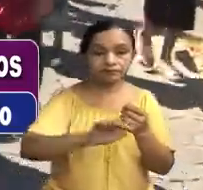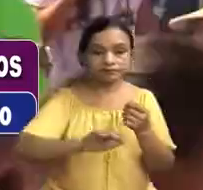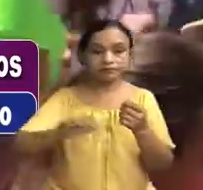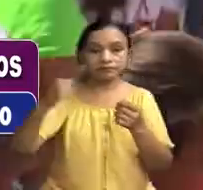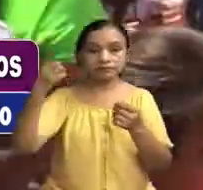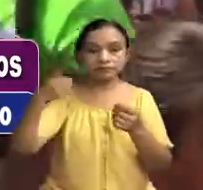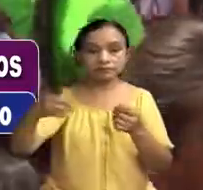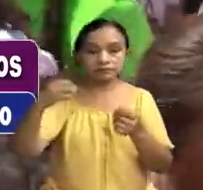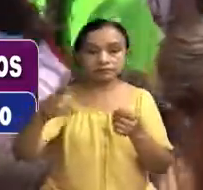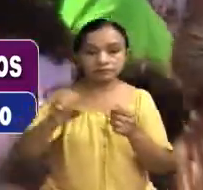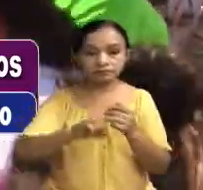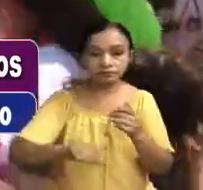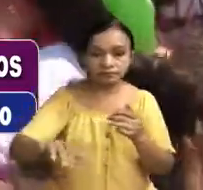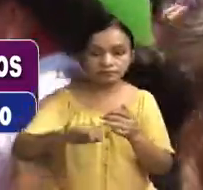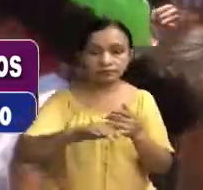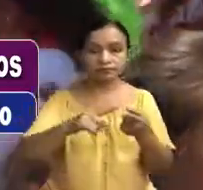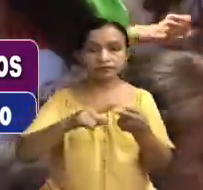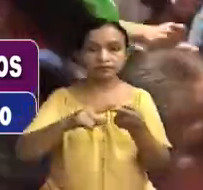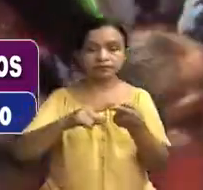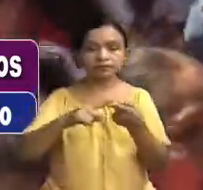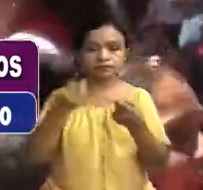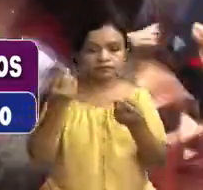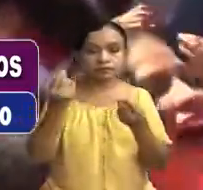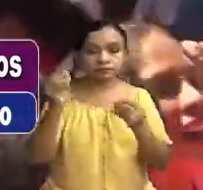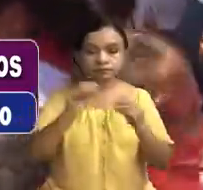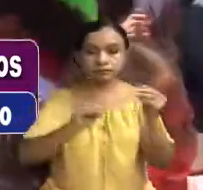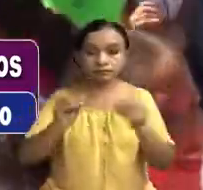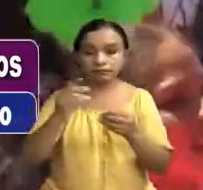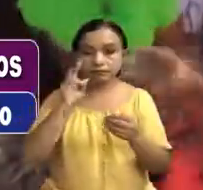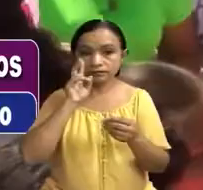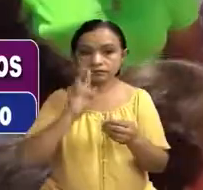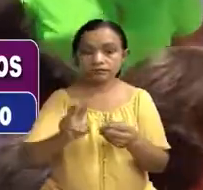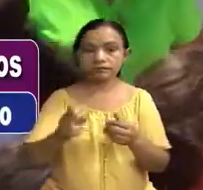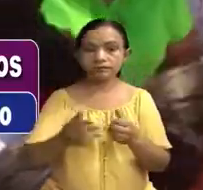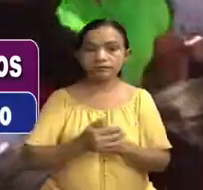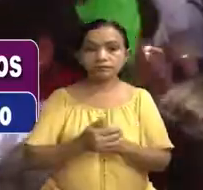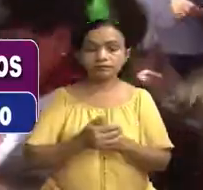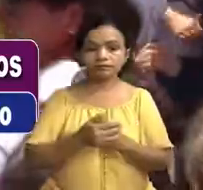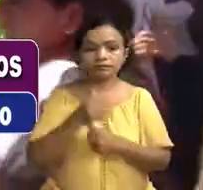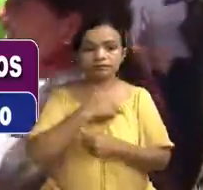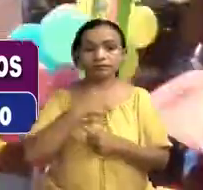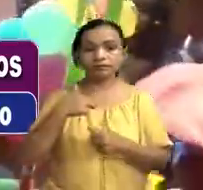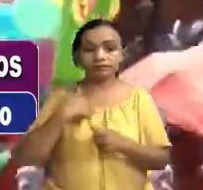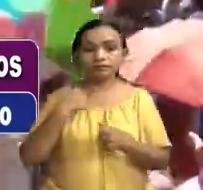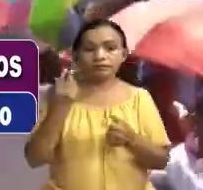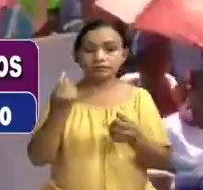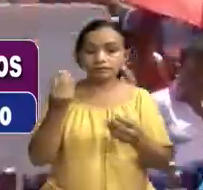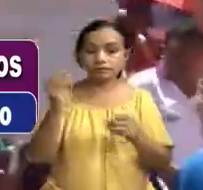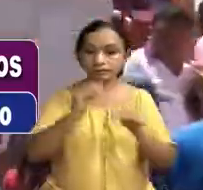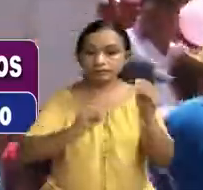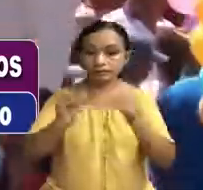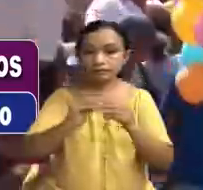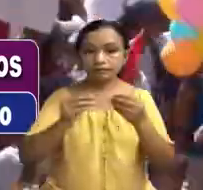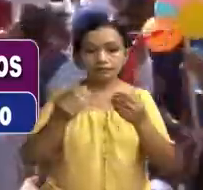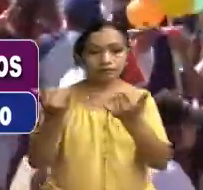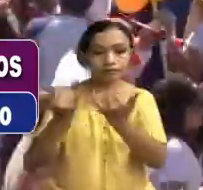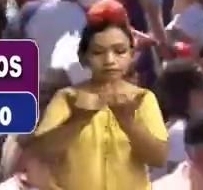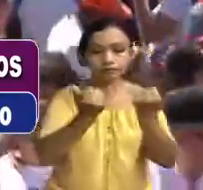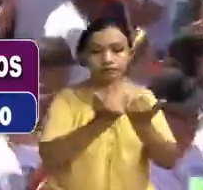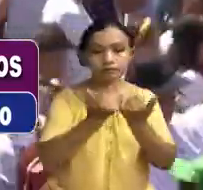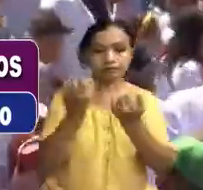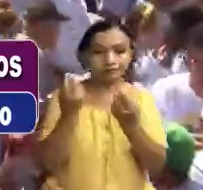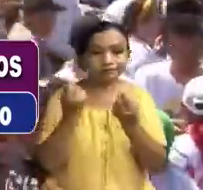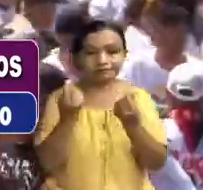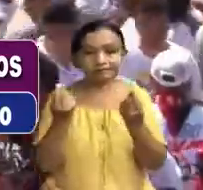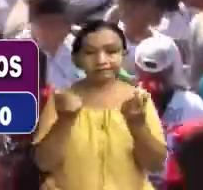derechos sociales, con la democracia económica que tiene que ver con hacer democrática la economía, distribuir equitativamente la